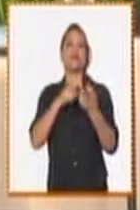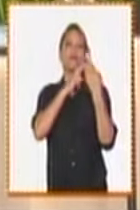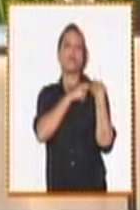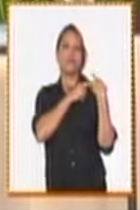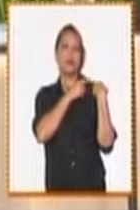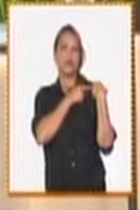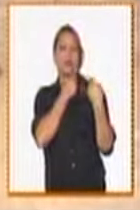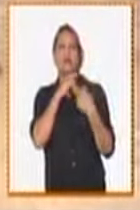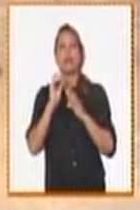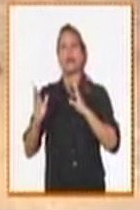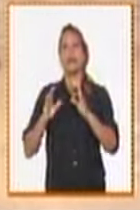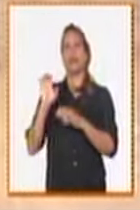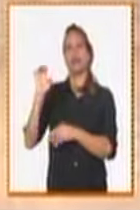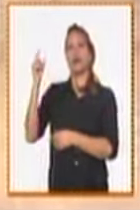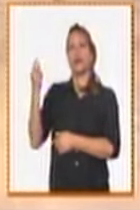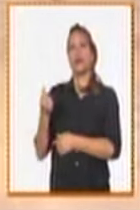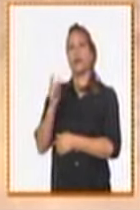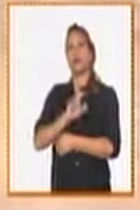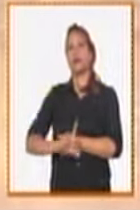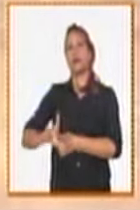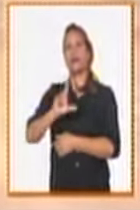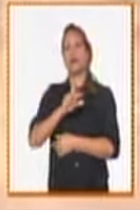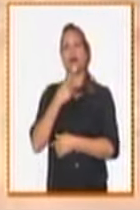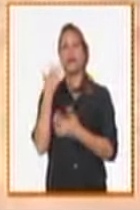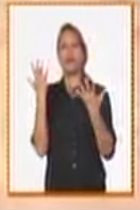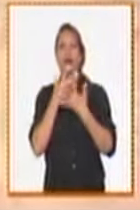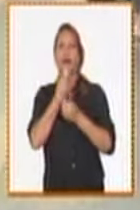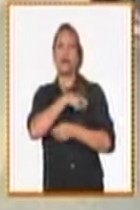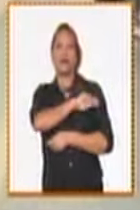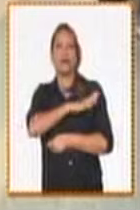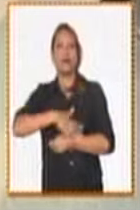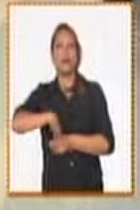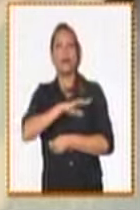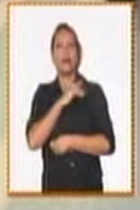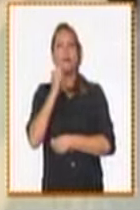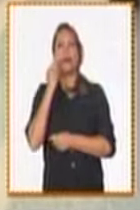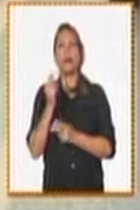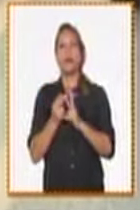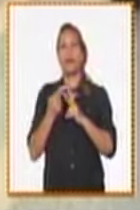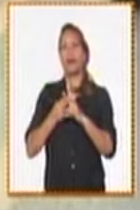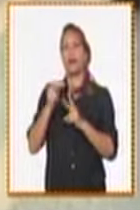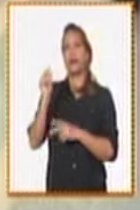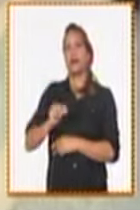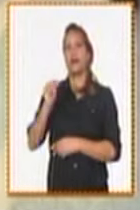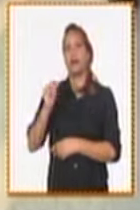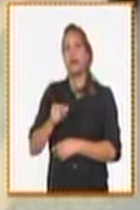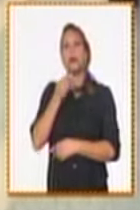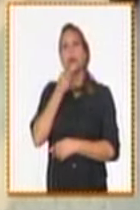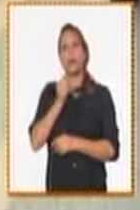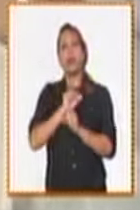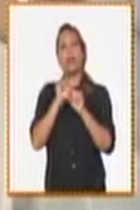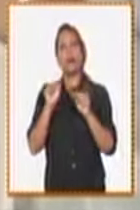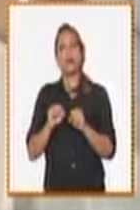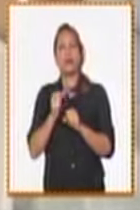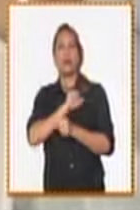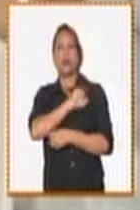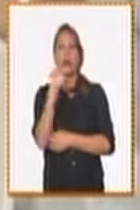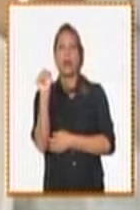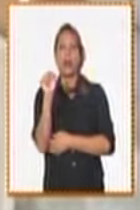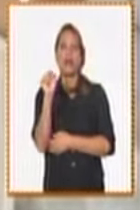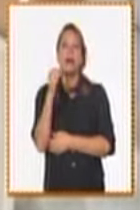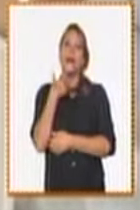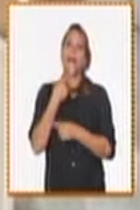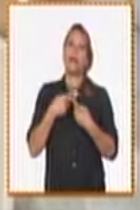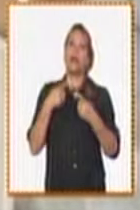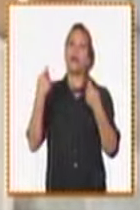en lo económico, en lo social, para con el pueblo, para con los ciudadanos de Bayamo, y que tampoco es posible lograrla si no nos involucramos todos